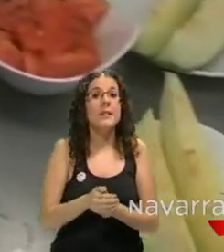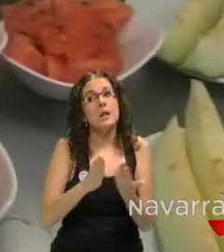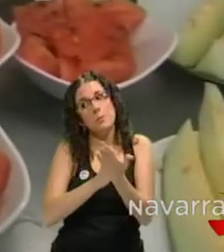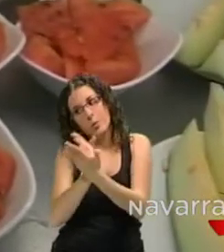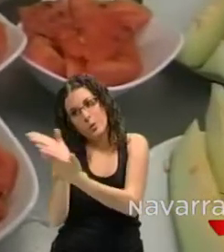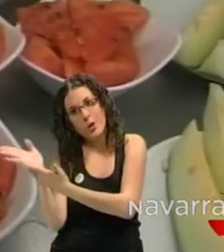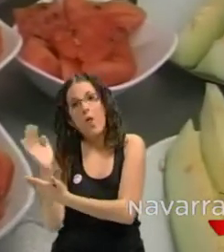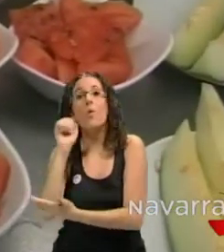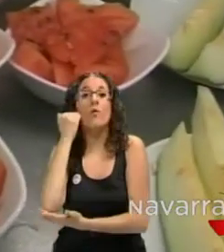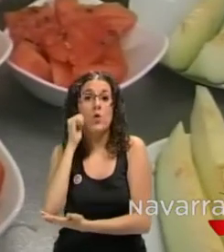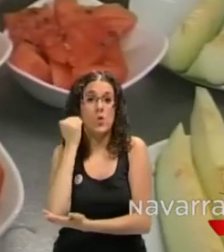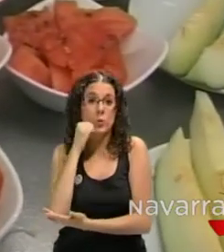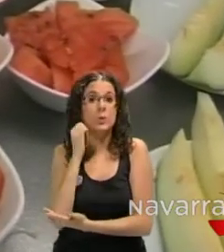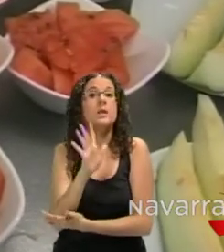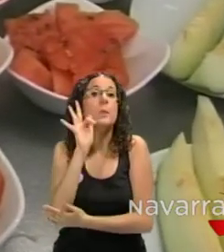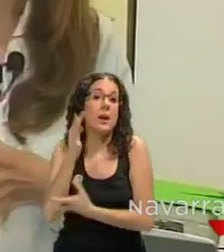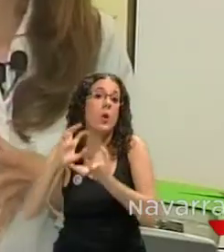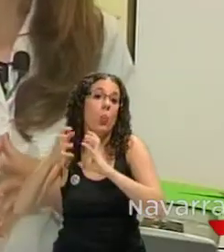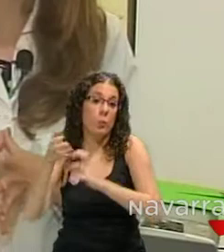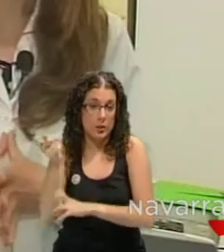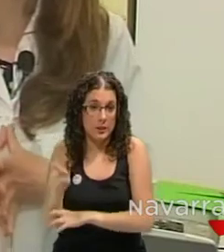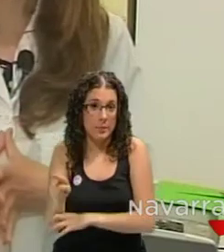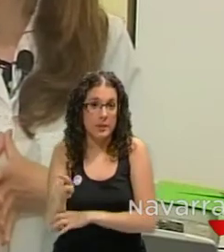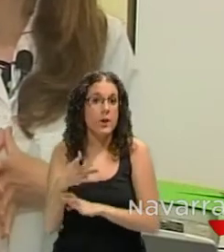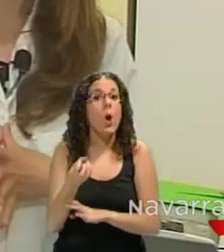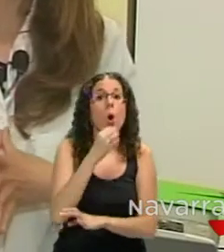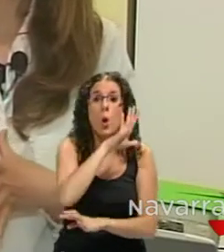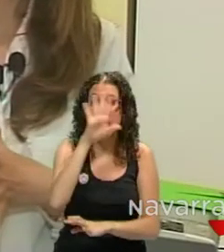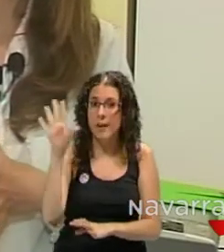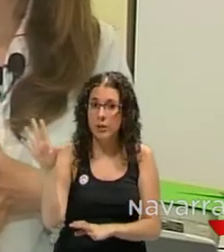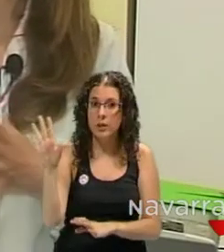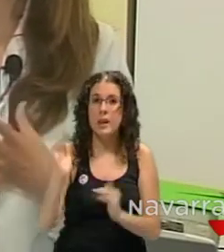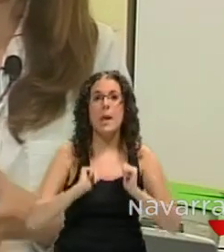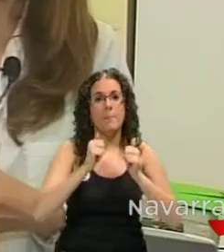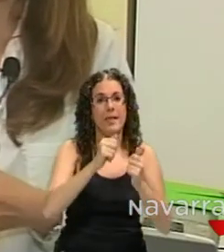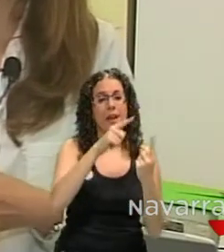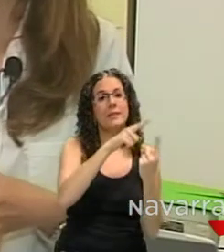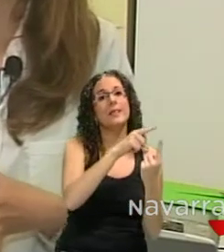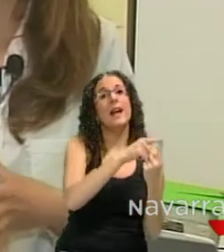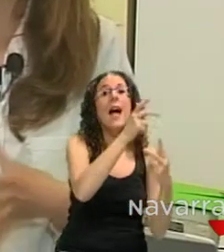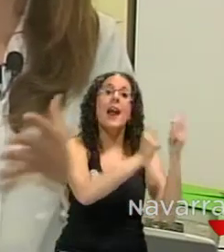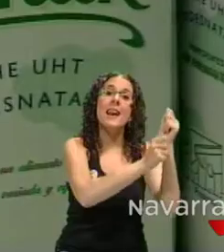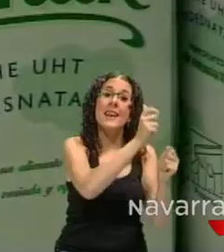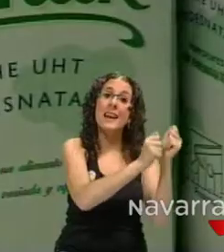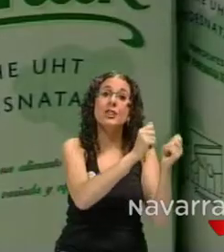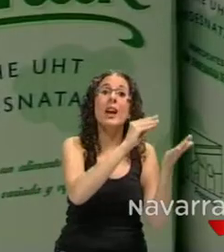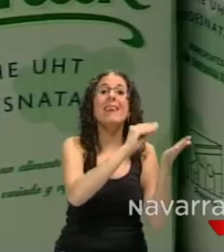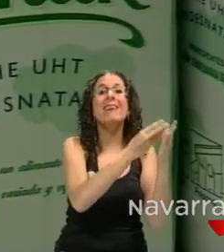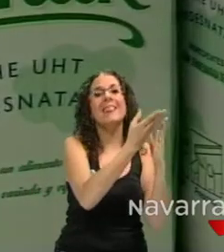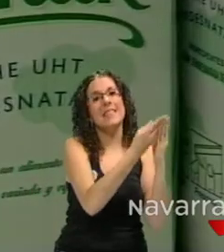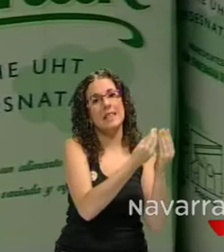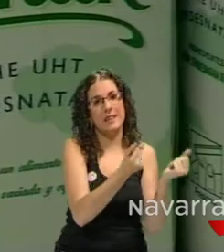las frutas e incluso zumos. Sería recomendable empezar primero por tomar lácteos desnatados. Desnatados